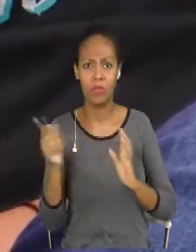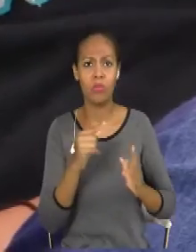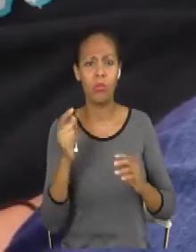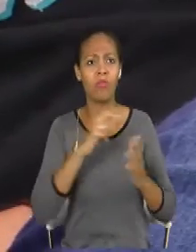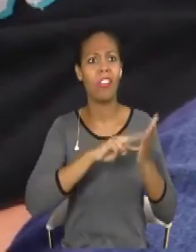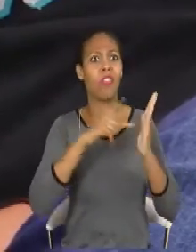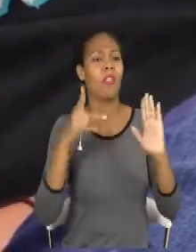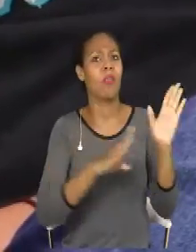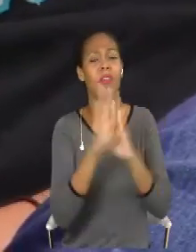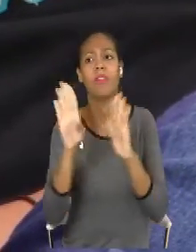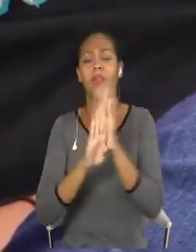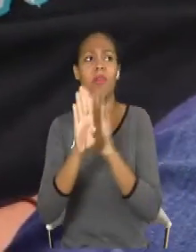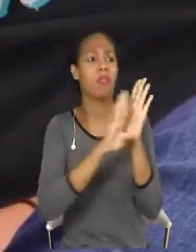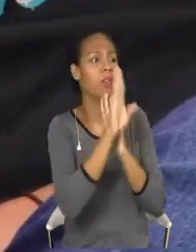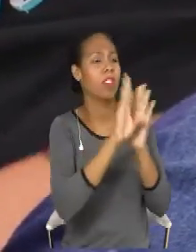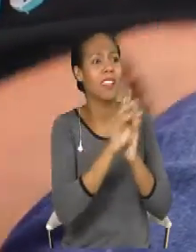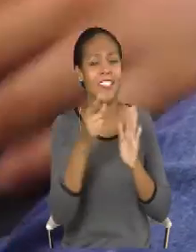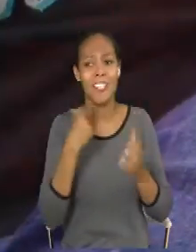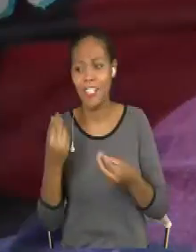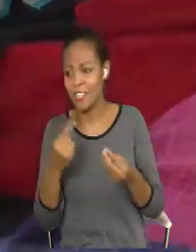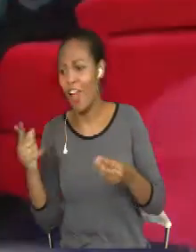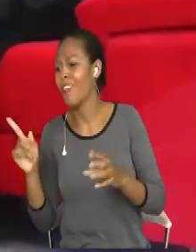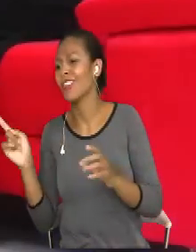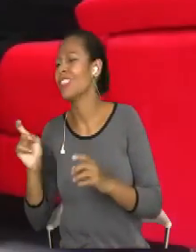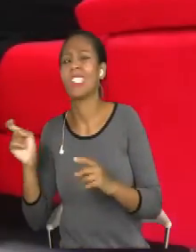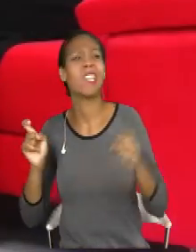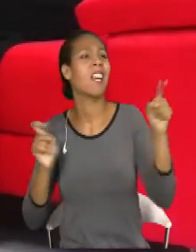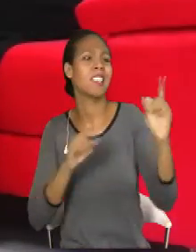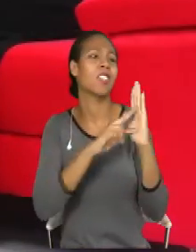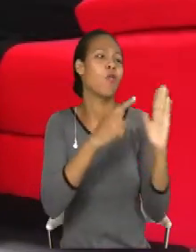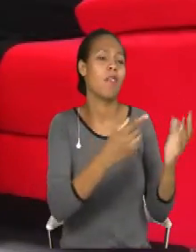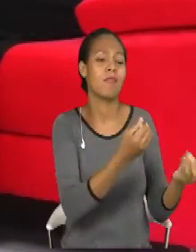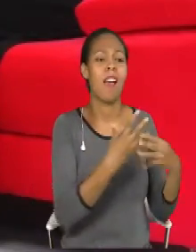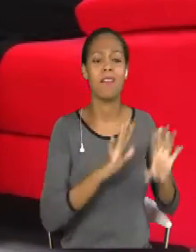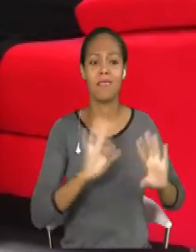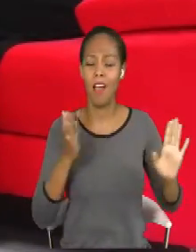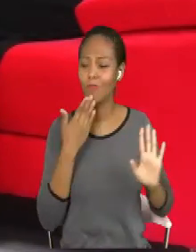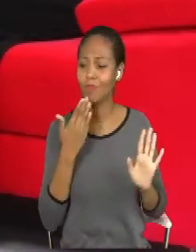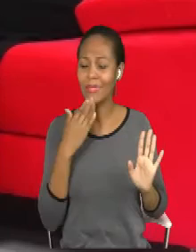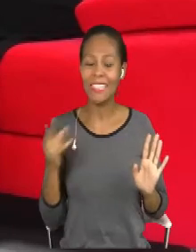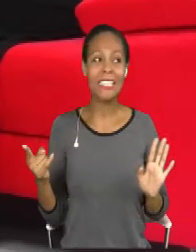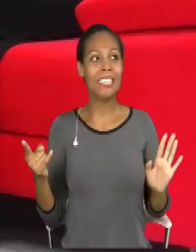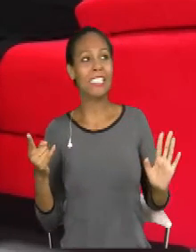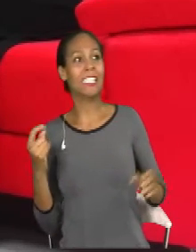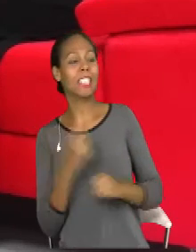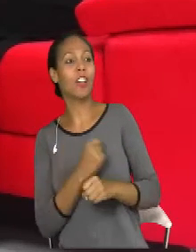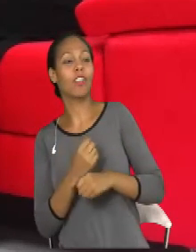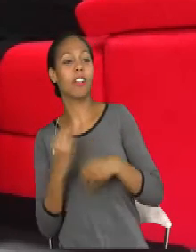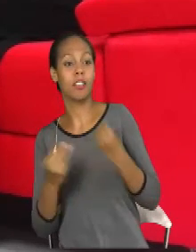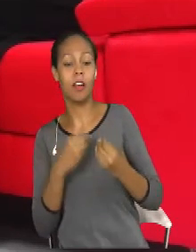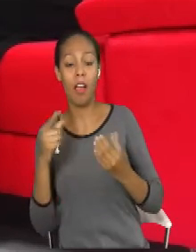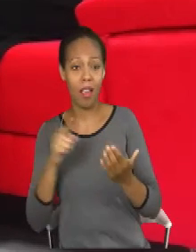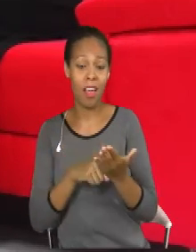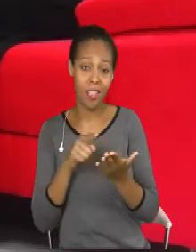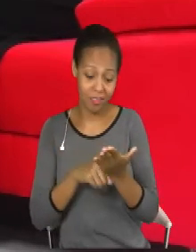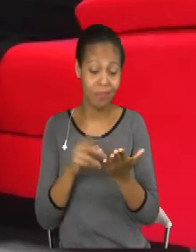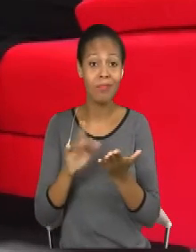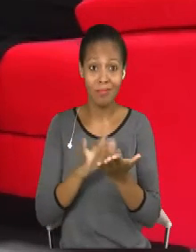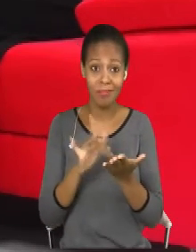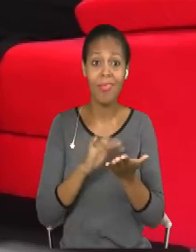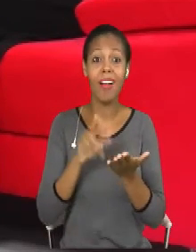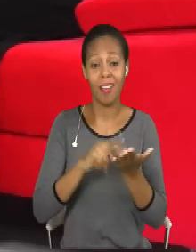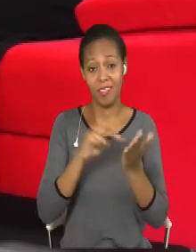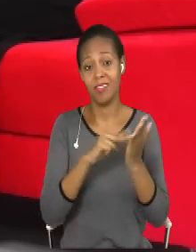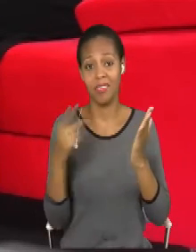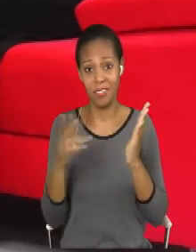atrás. ¿Qué hay que hacer? Buscar herramientas que unan el mundo que nosotros percibimos con el mundo digital. Eso es lo único.